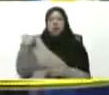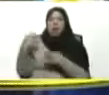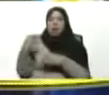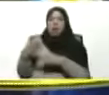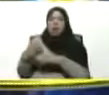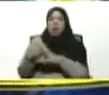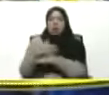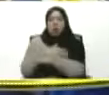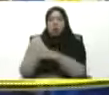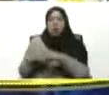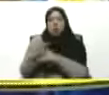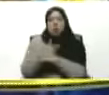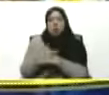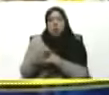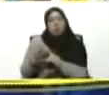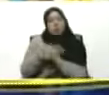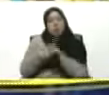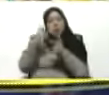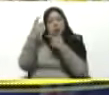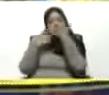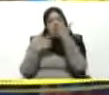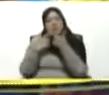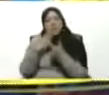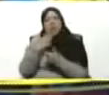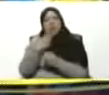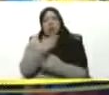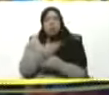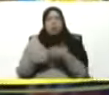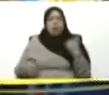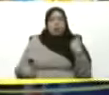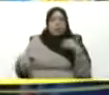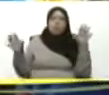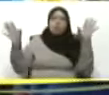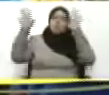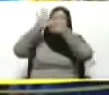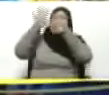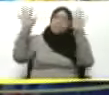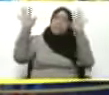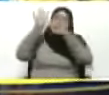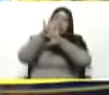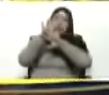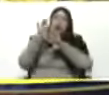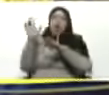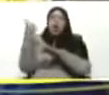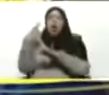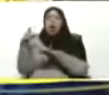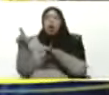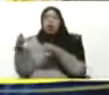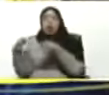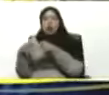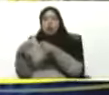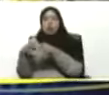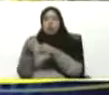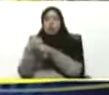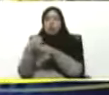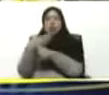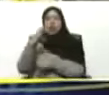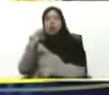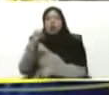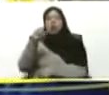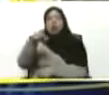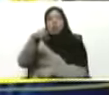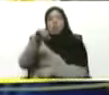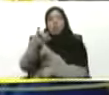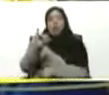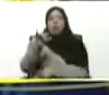llena de mentirosos, viciosos, corruptos, bandidos, vendepatria. ¿Cuántas veces trataron de